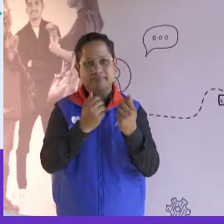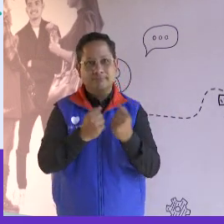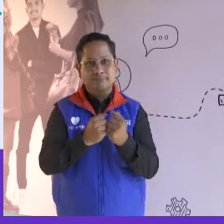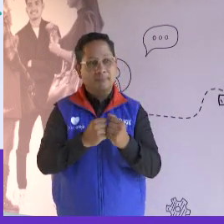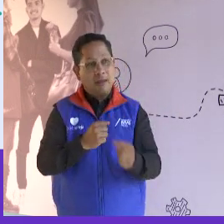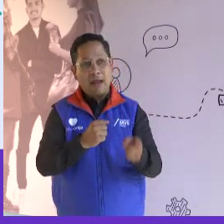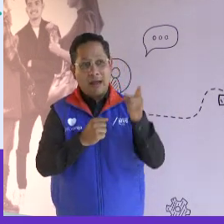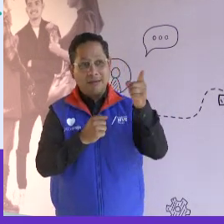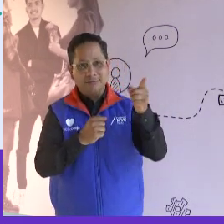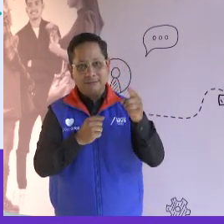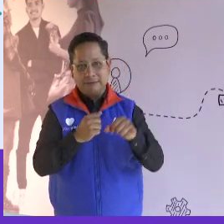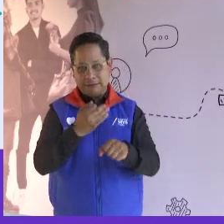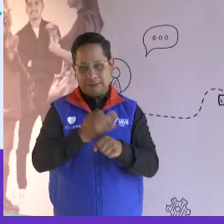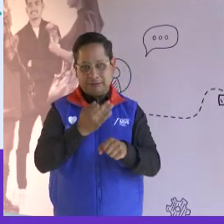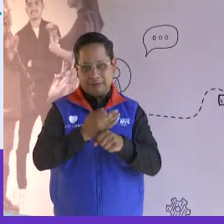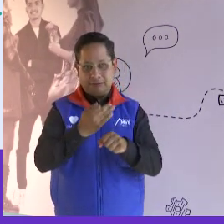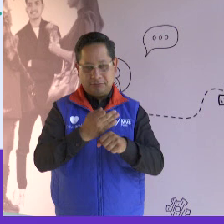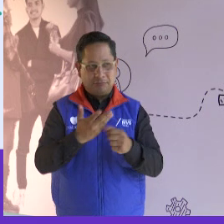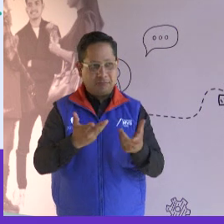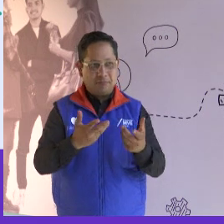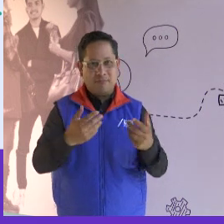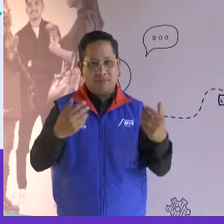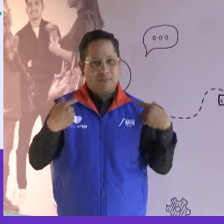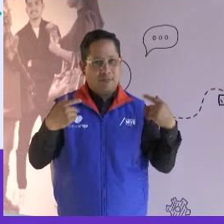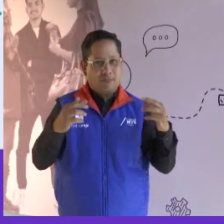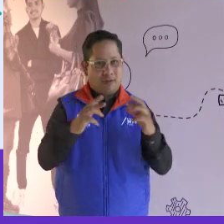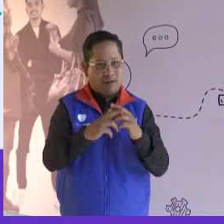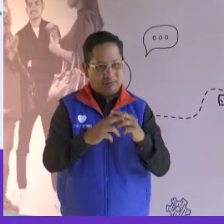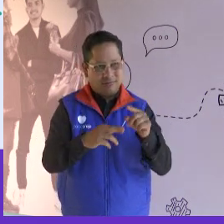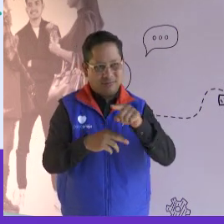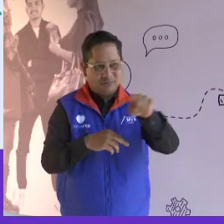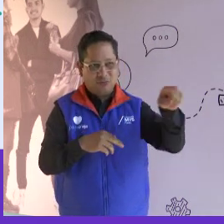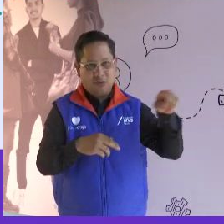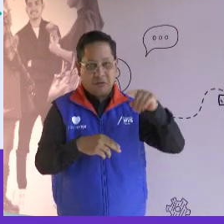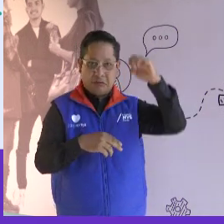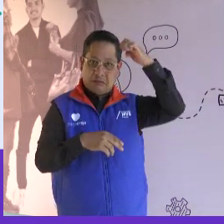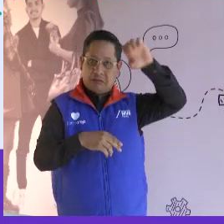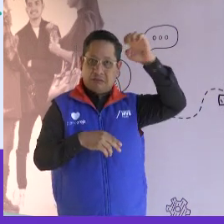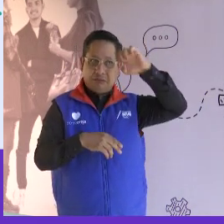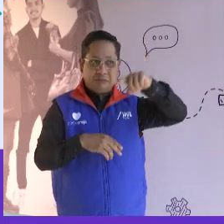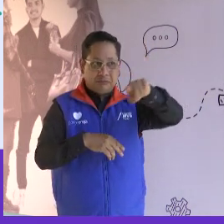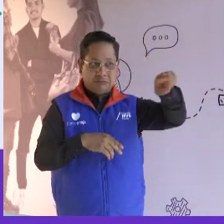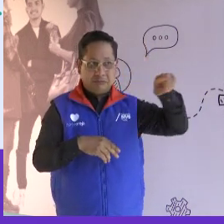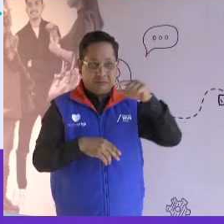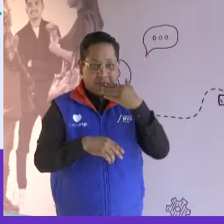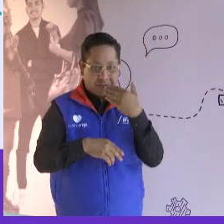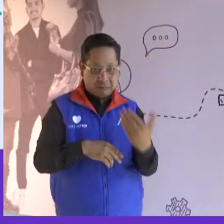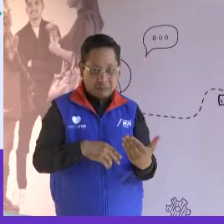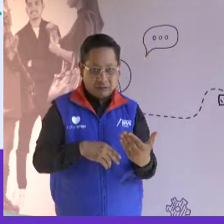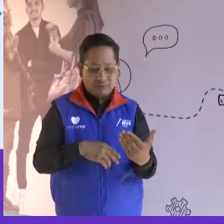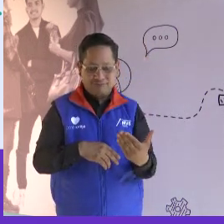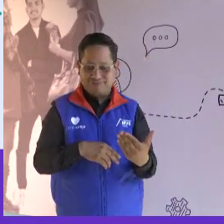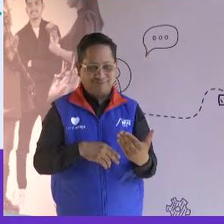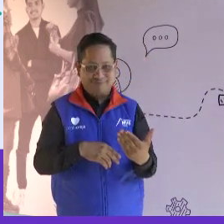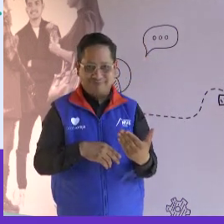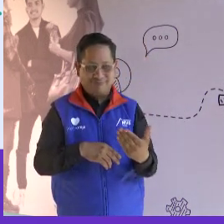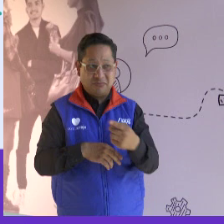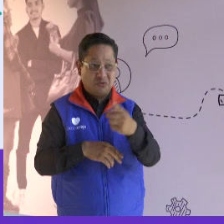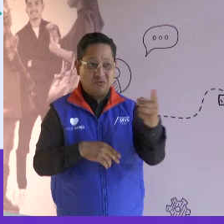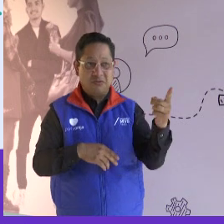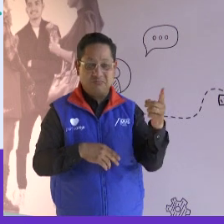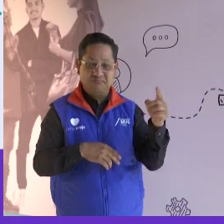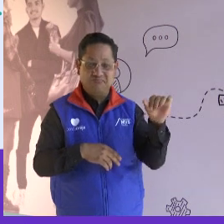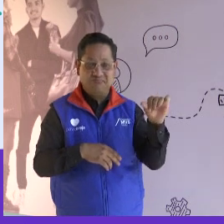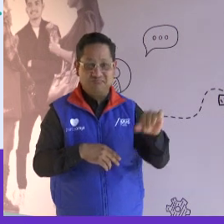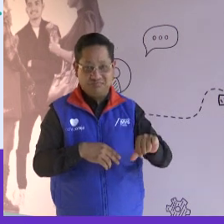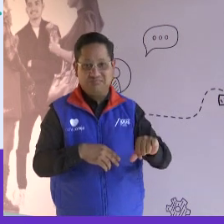sagradas en este sexenio pues están bastante becerreadas, ¿no? No es un buen momento para la academia ahorita, es un momento muy triste y